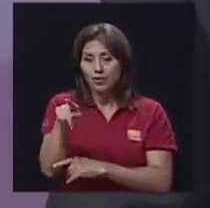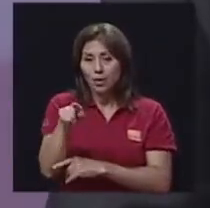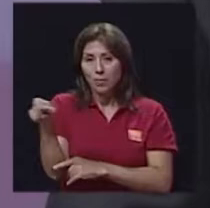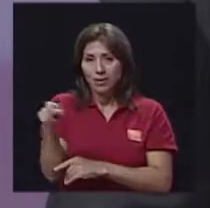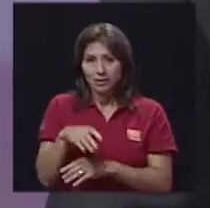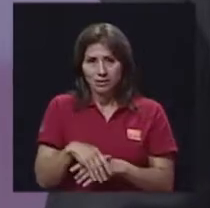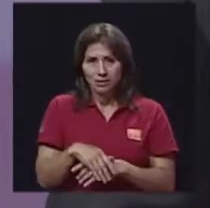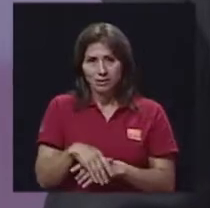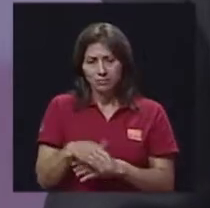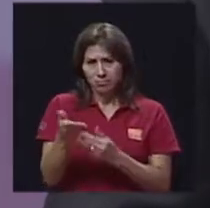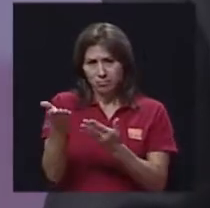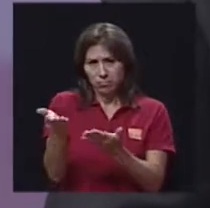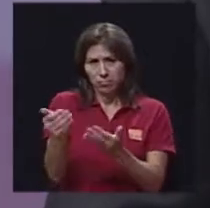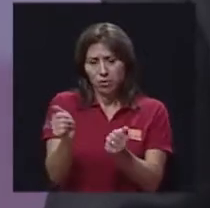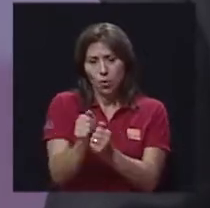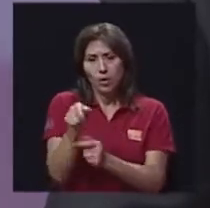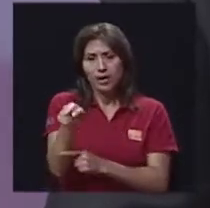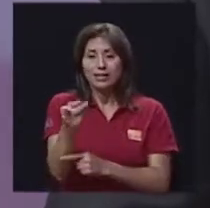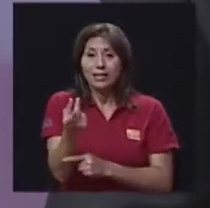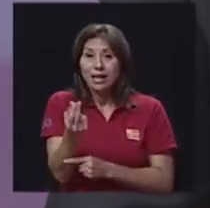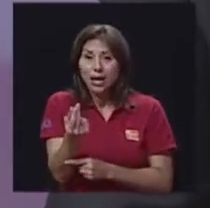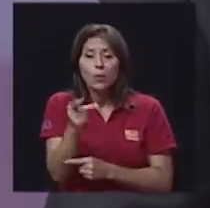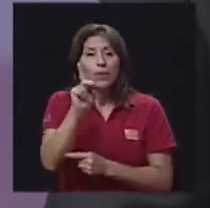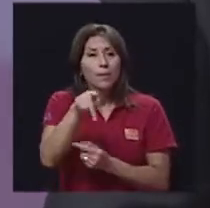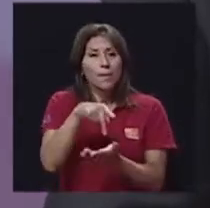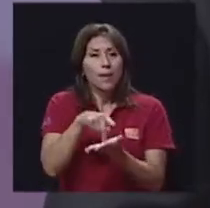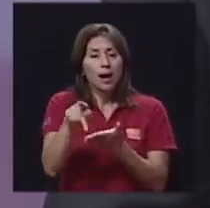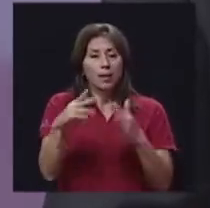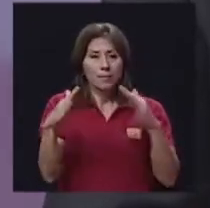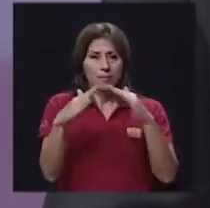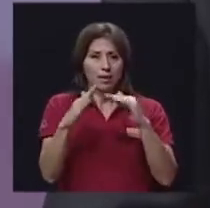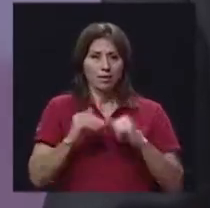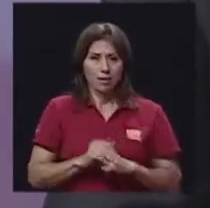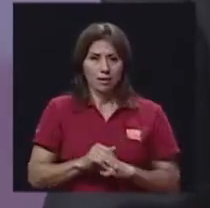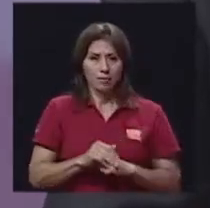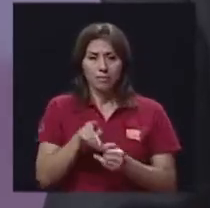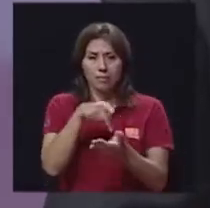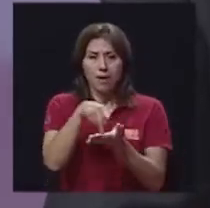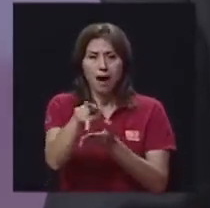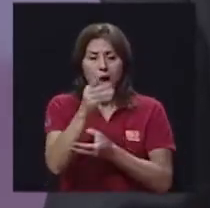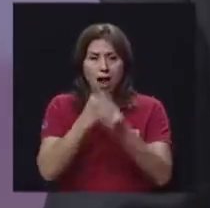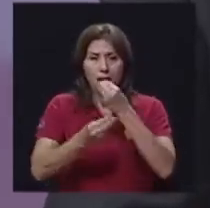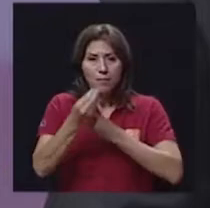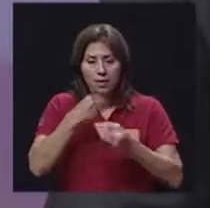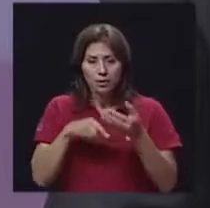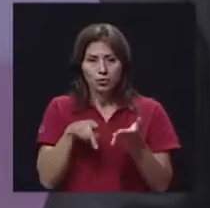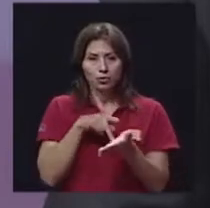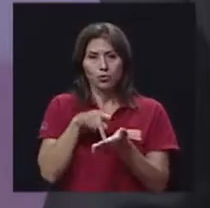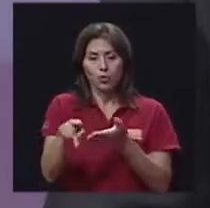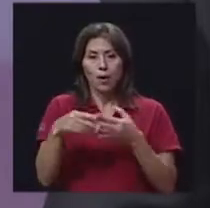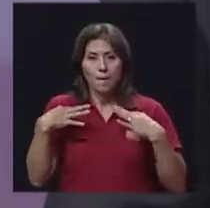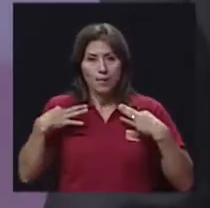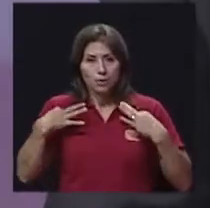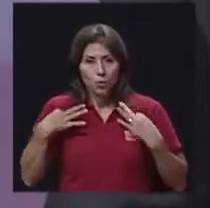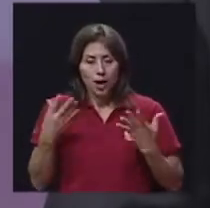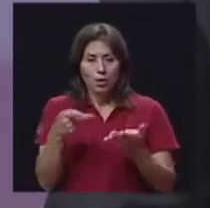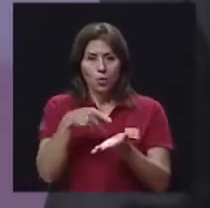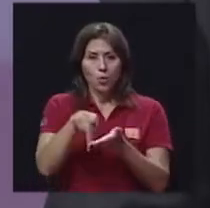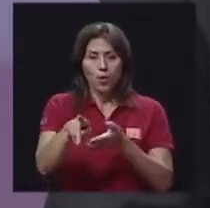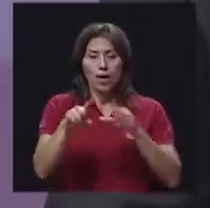las familias tienen que pagar vivienda, uh-huh, alimentos, vestuario,